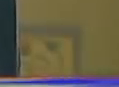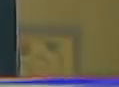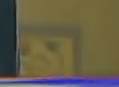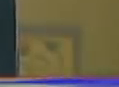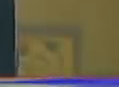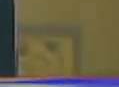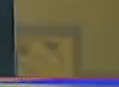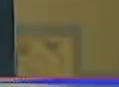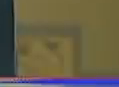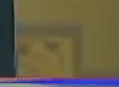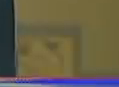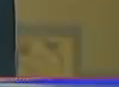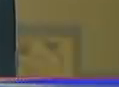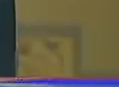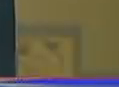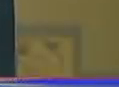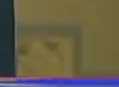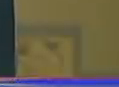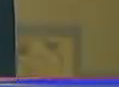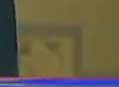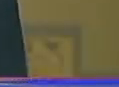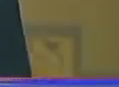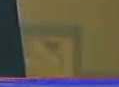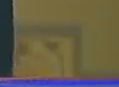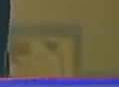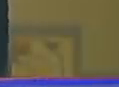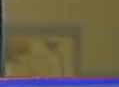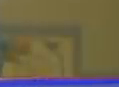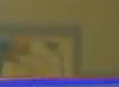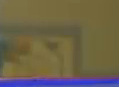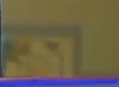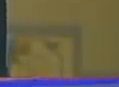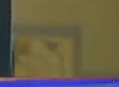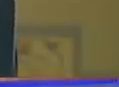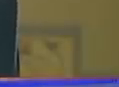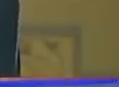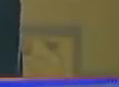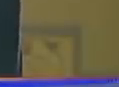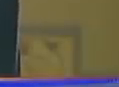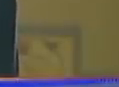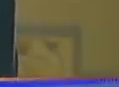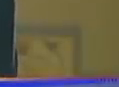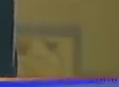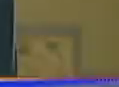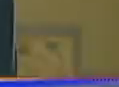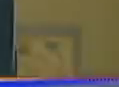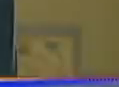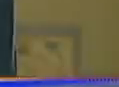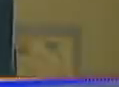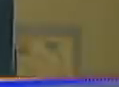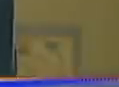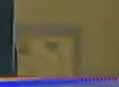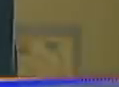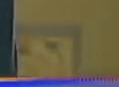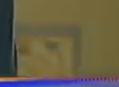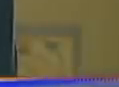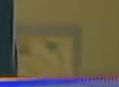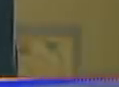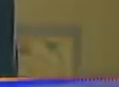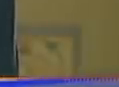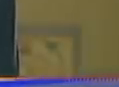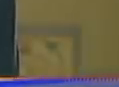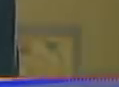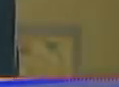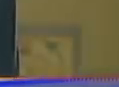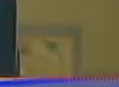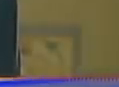vamos a desarrollar una fuerza política que esté en capacidad de concretar cada uno de los alcances y postulados de